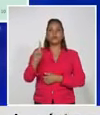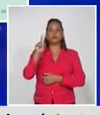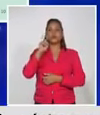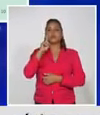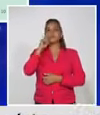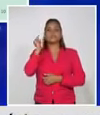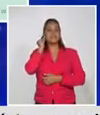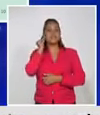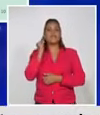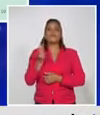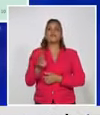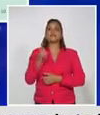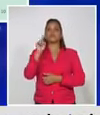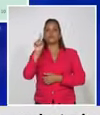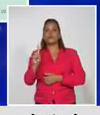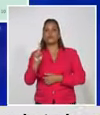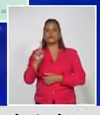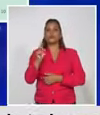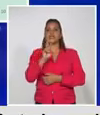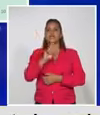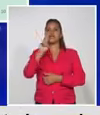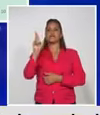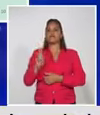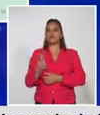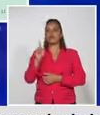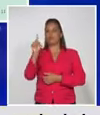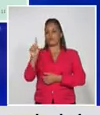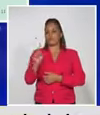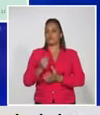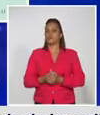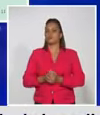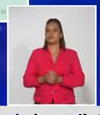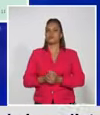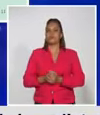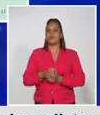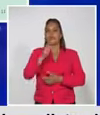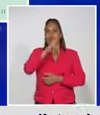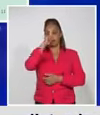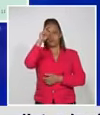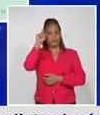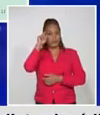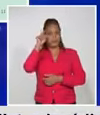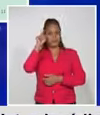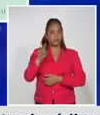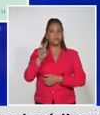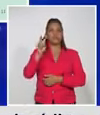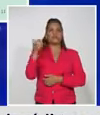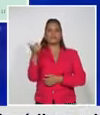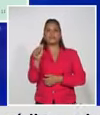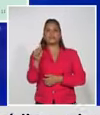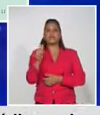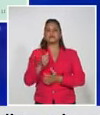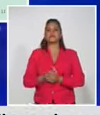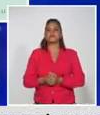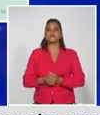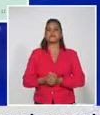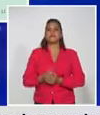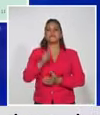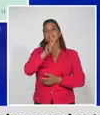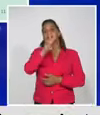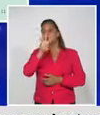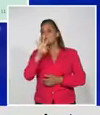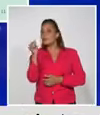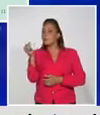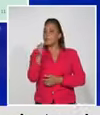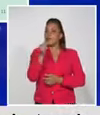uno. Santi Espíritus con 32 casos, pudiéramos decir que 24 menos que el día